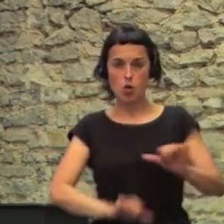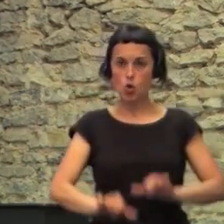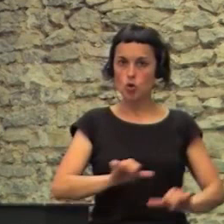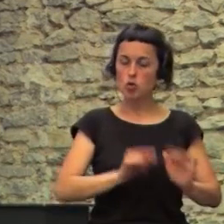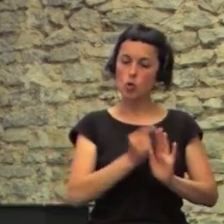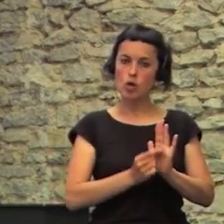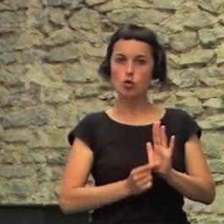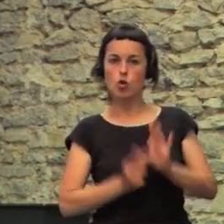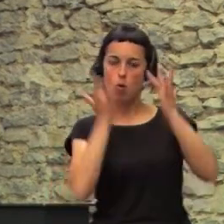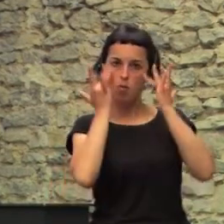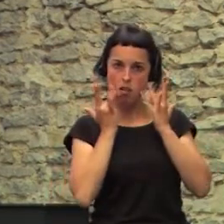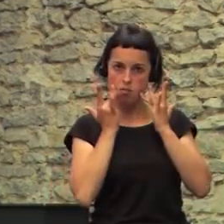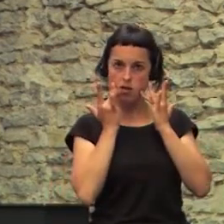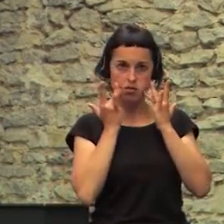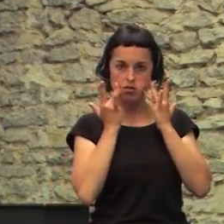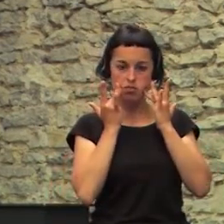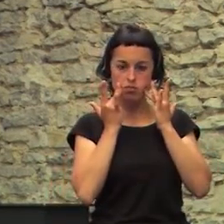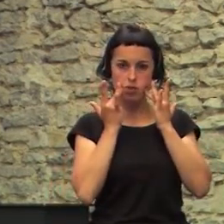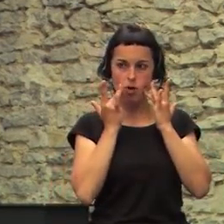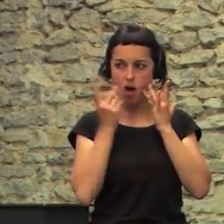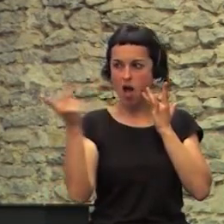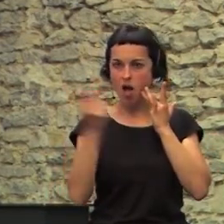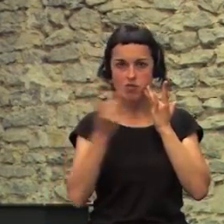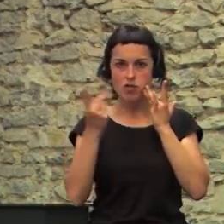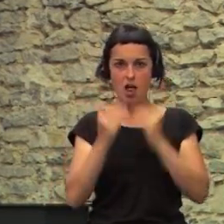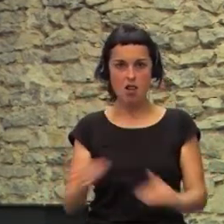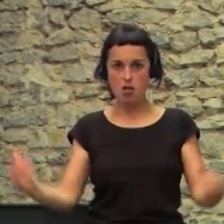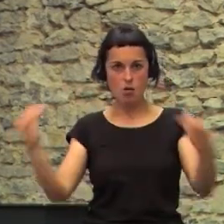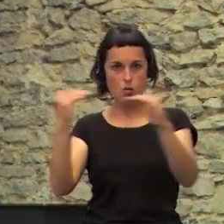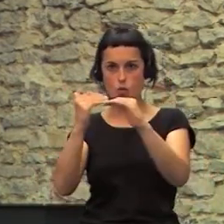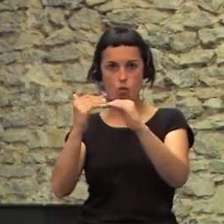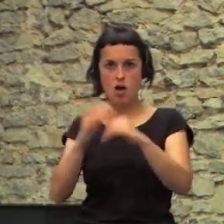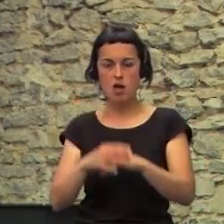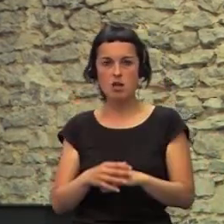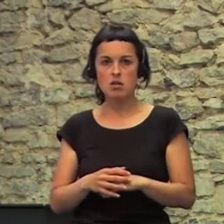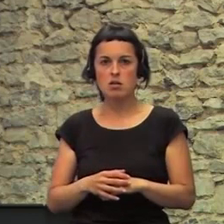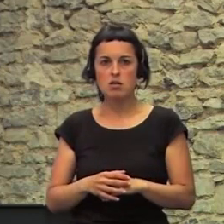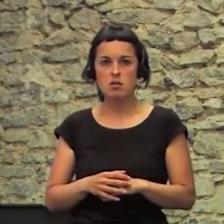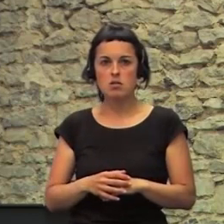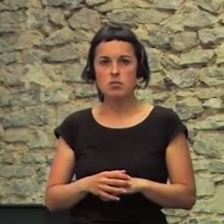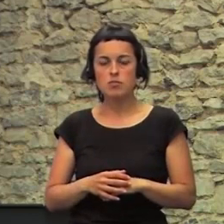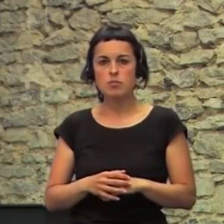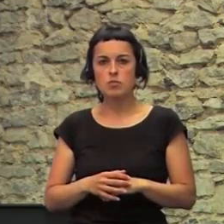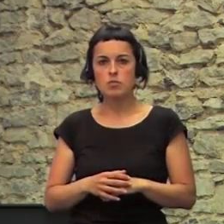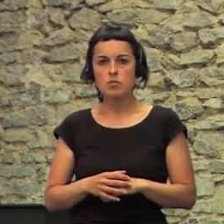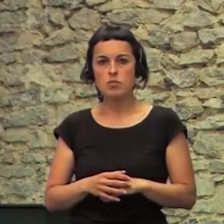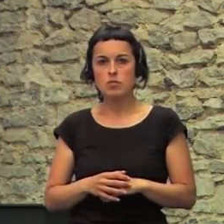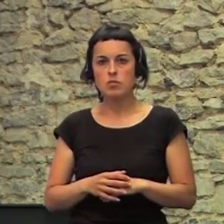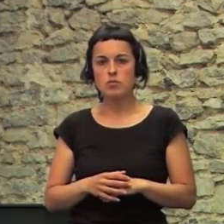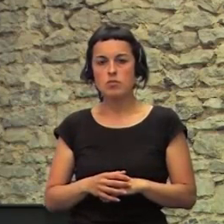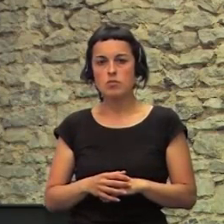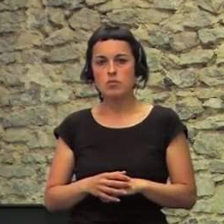condiciones de asepsia. Pero bueno, digamos que estamos hablando del mismo nivel, son rituales para encajar dentro